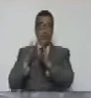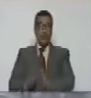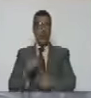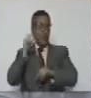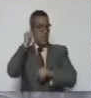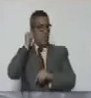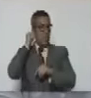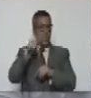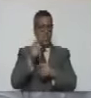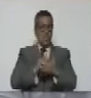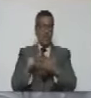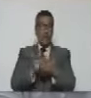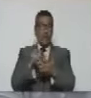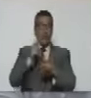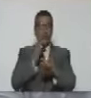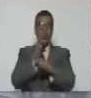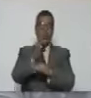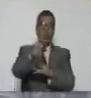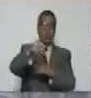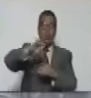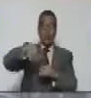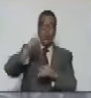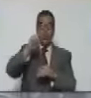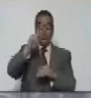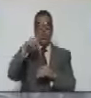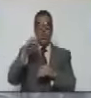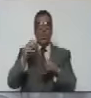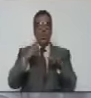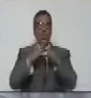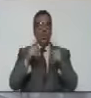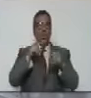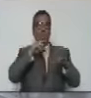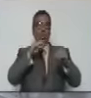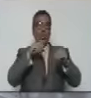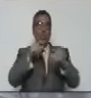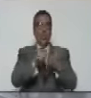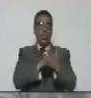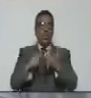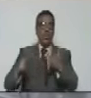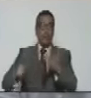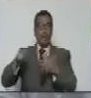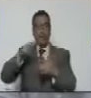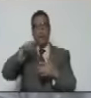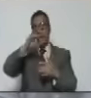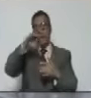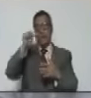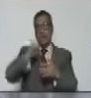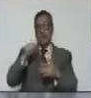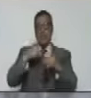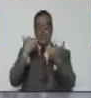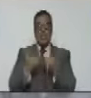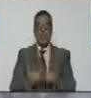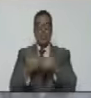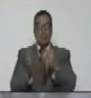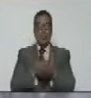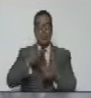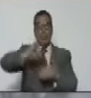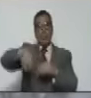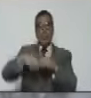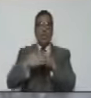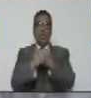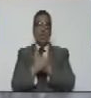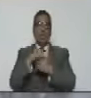escribió un libro que se llama El infinito en un junco, con toda la historia del libro, desde los papiros hasta los libros de Jorge